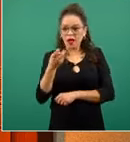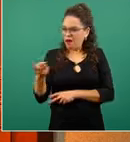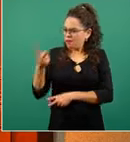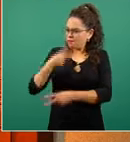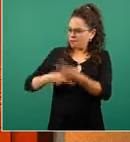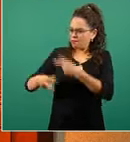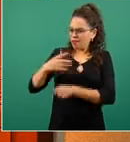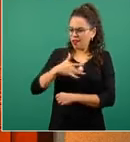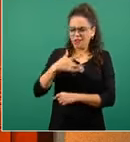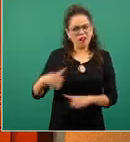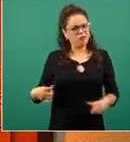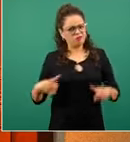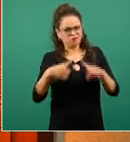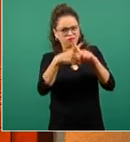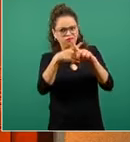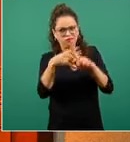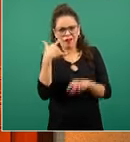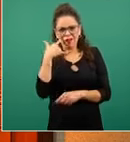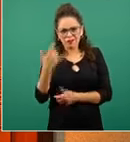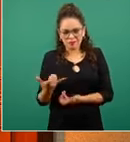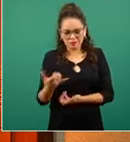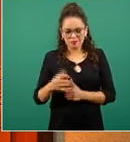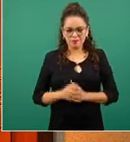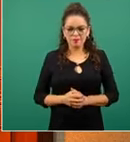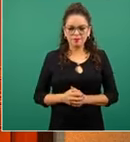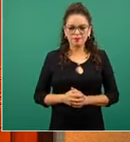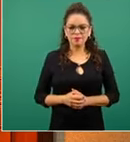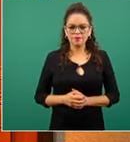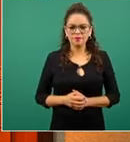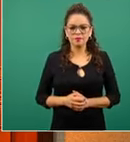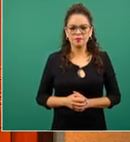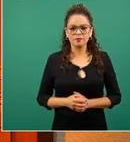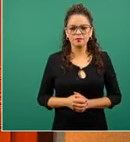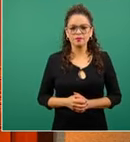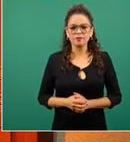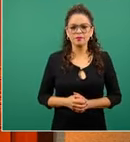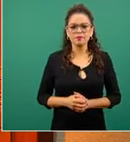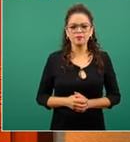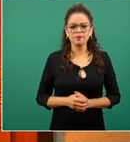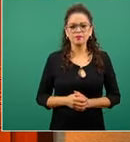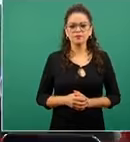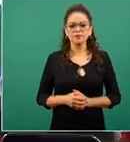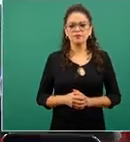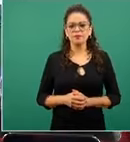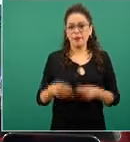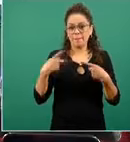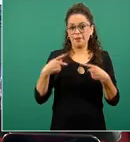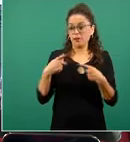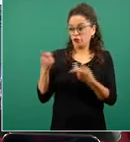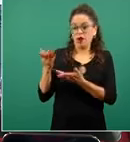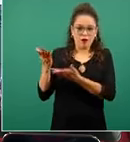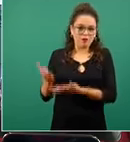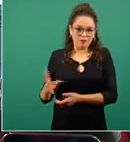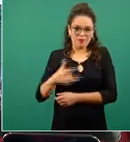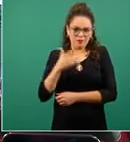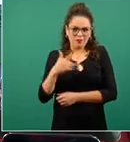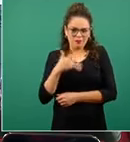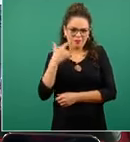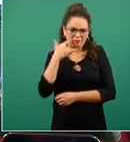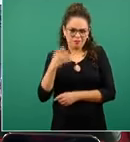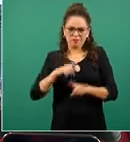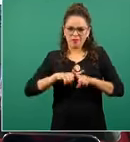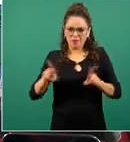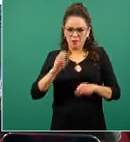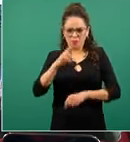produjo las manifestaciones o los efectos de signos y síntomas en la persona. Y lo que hasta el momento